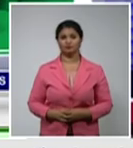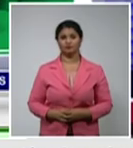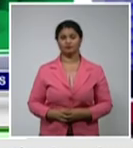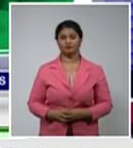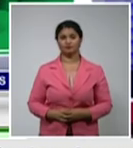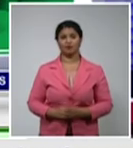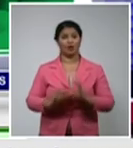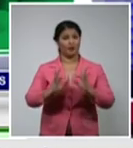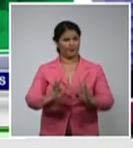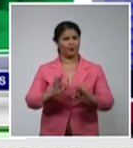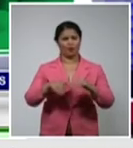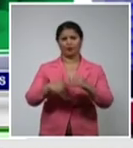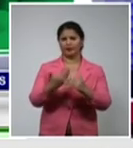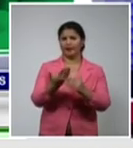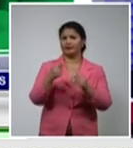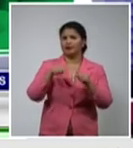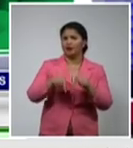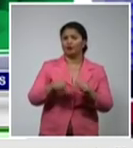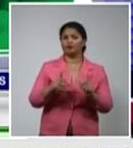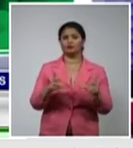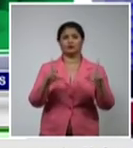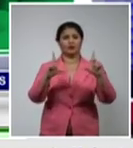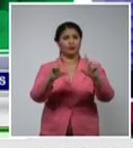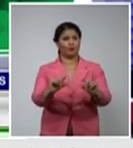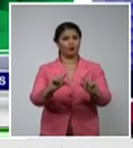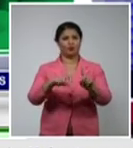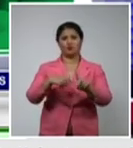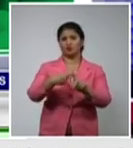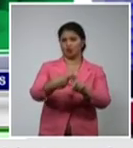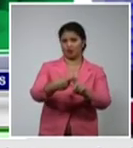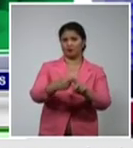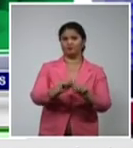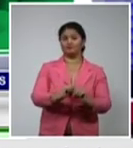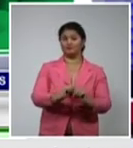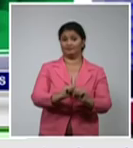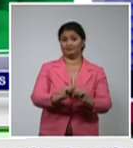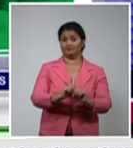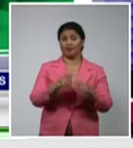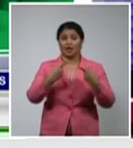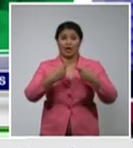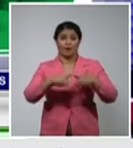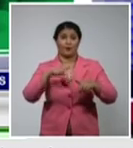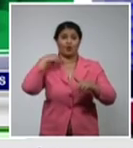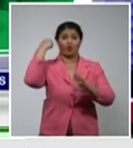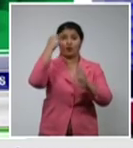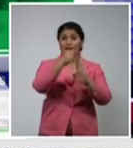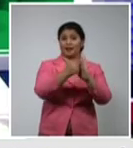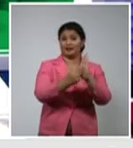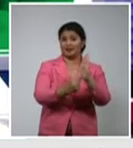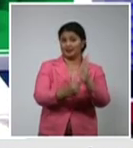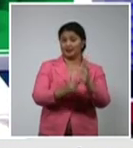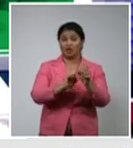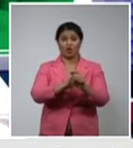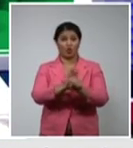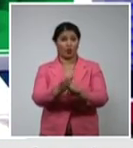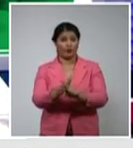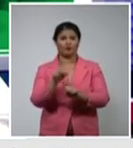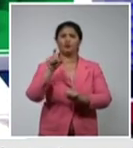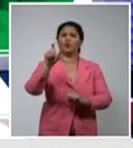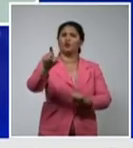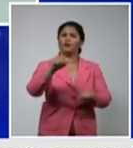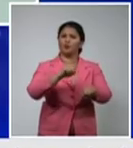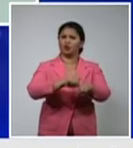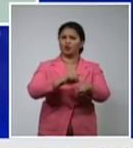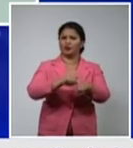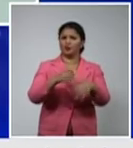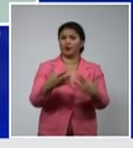y que lo que ha caracterizado la pandemia de en los últimos mes y medio, casi 2